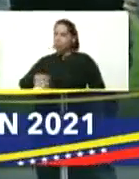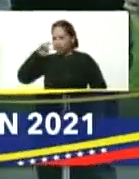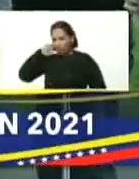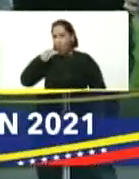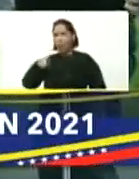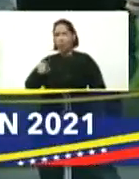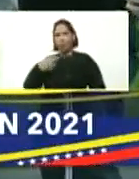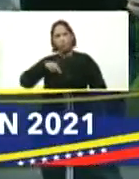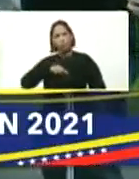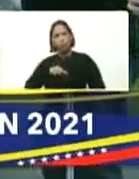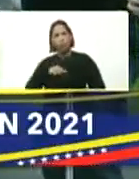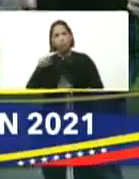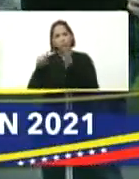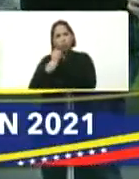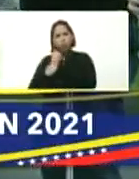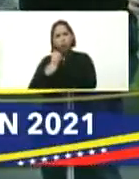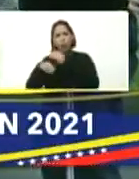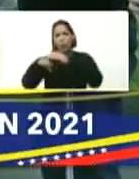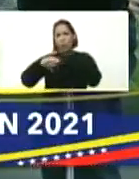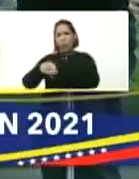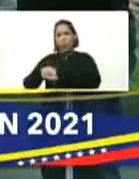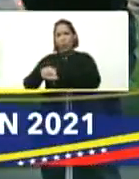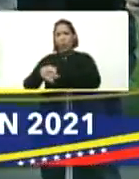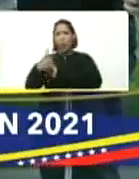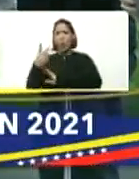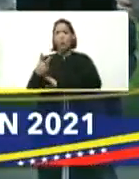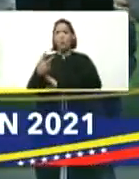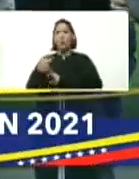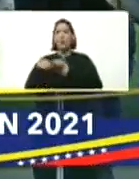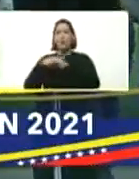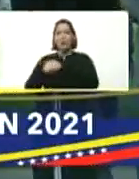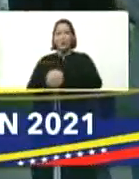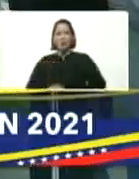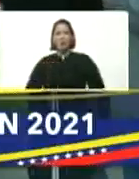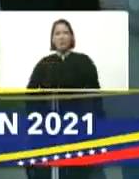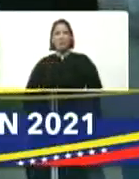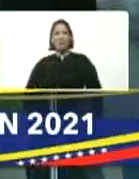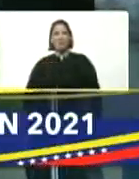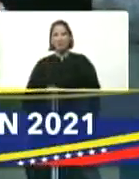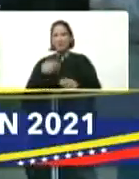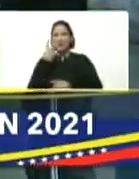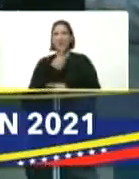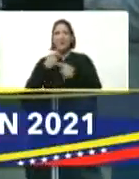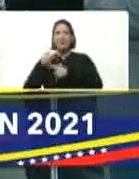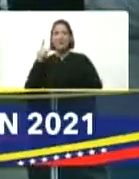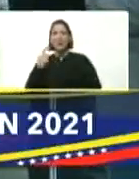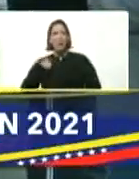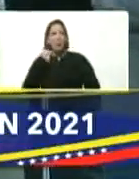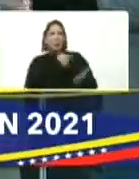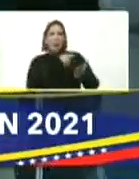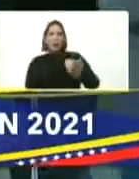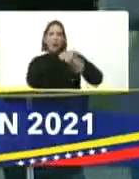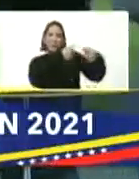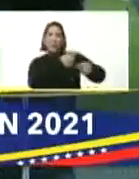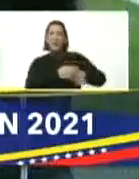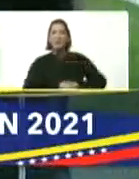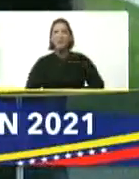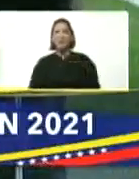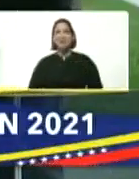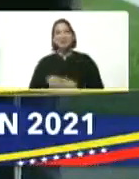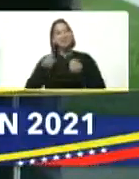que conseguimos de los zapatos bostonianos? Que compramos dos pares por el precio de uno. Claro. Pero me dijiste, yo te lo pago después. Pero